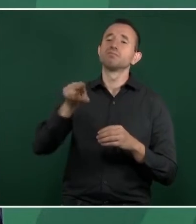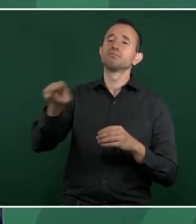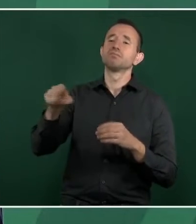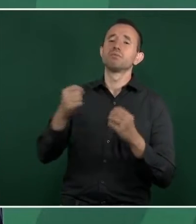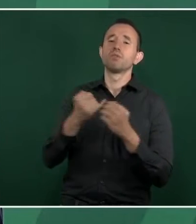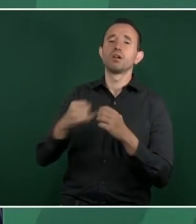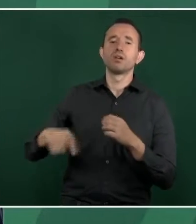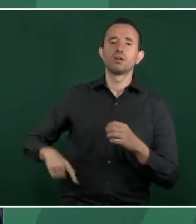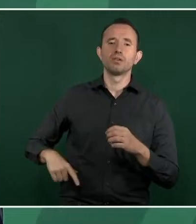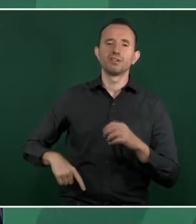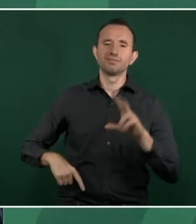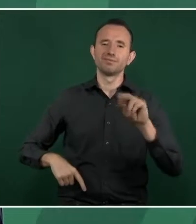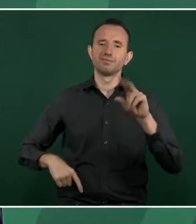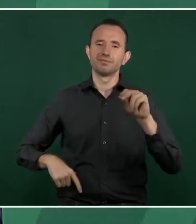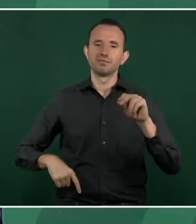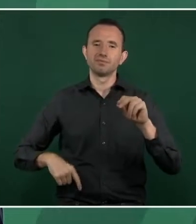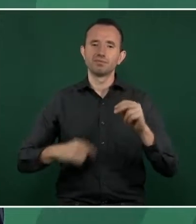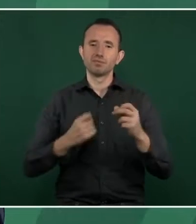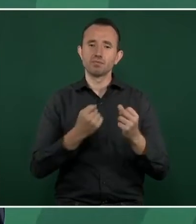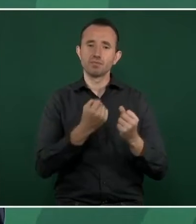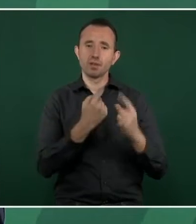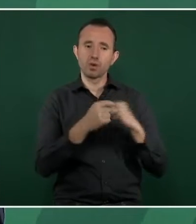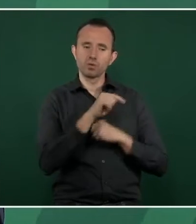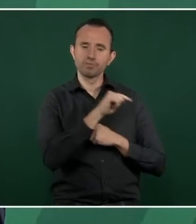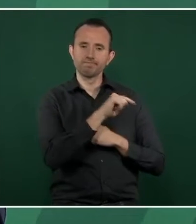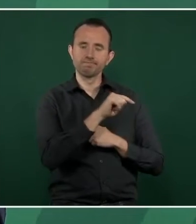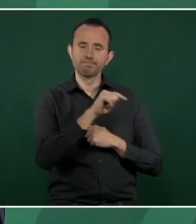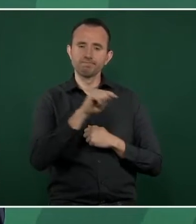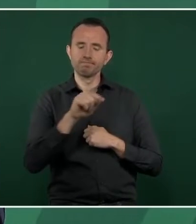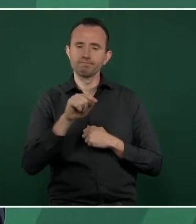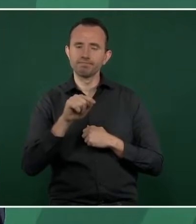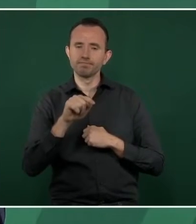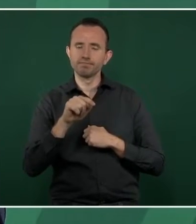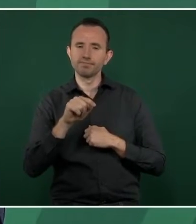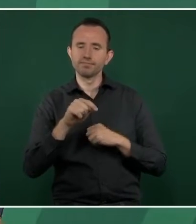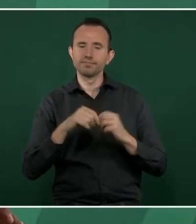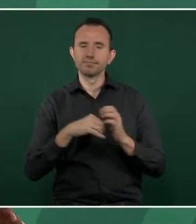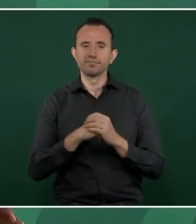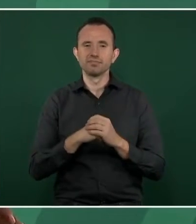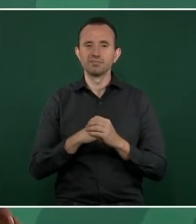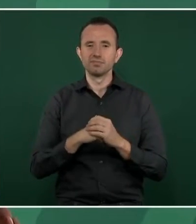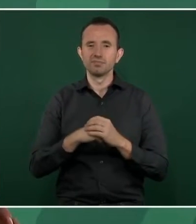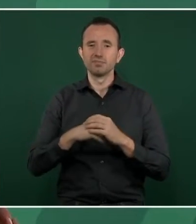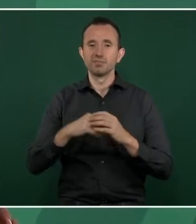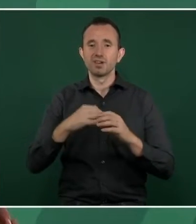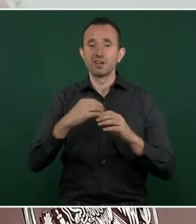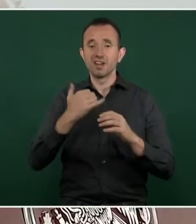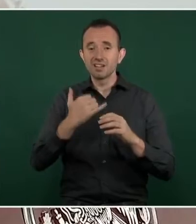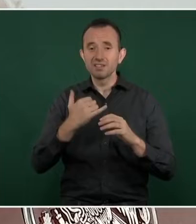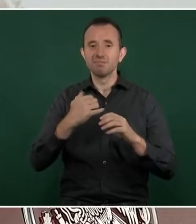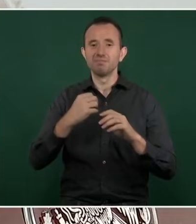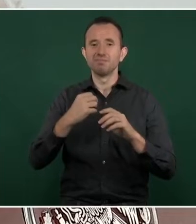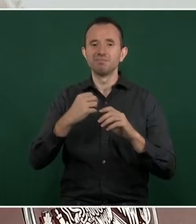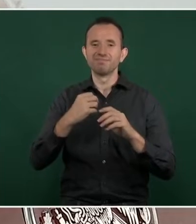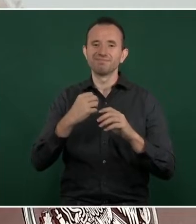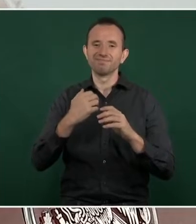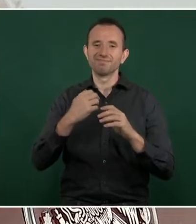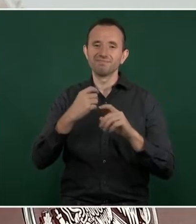Más si se hace el deslinde y se castiga a los responsables.